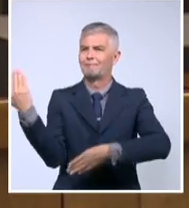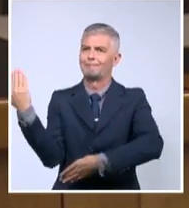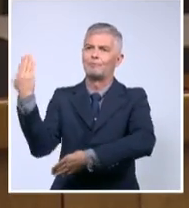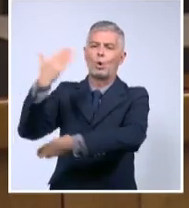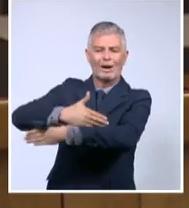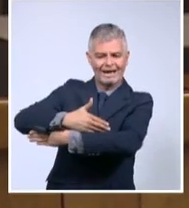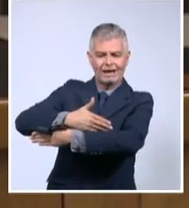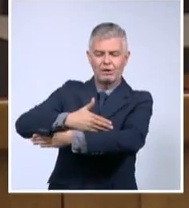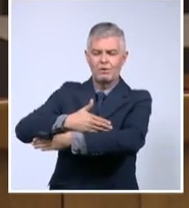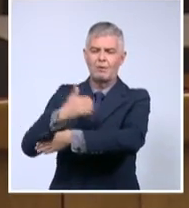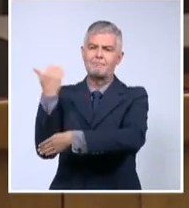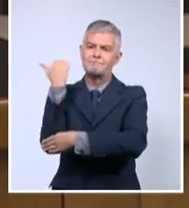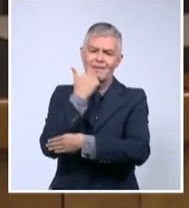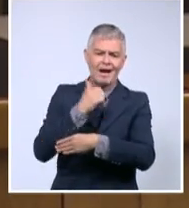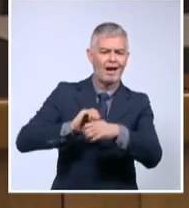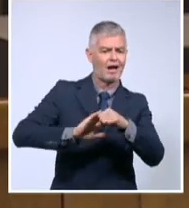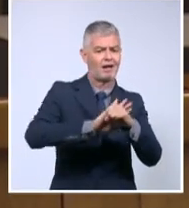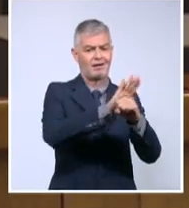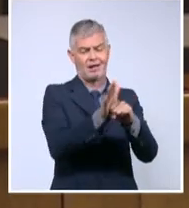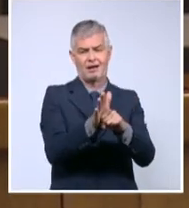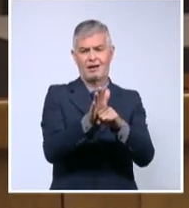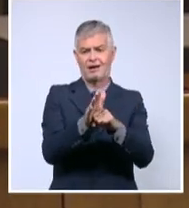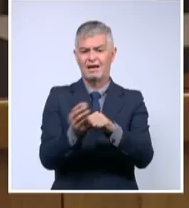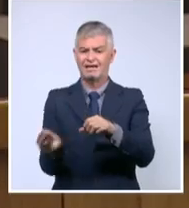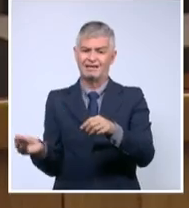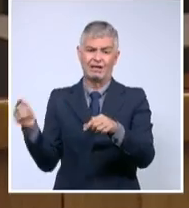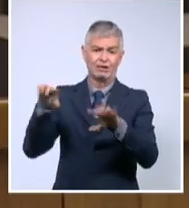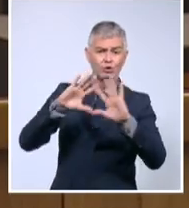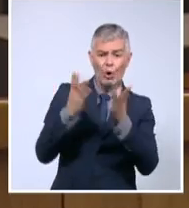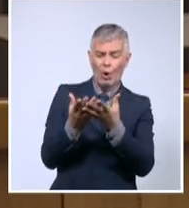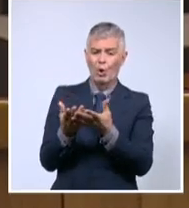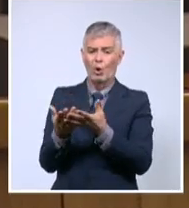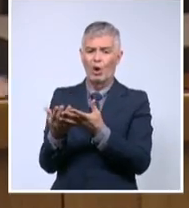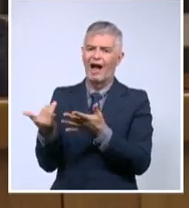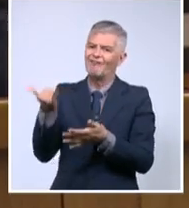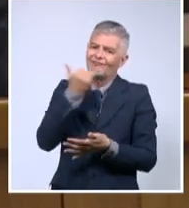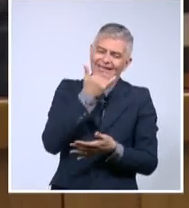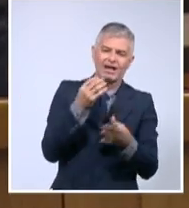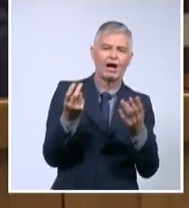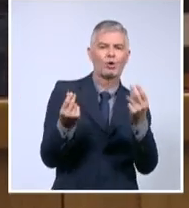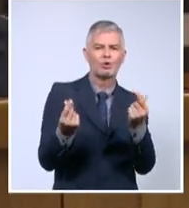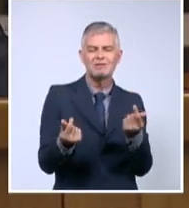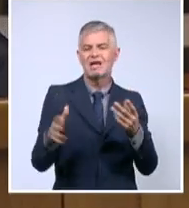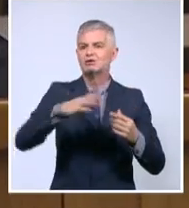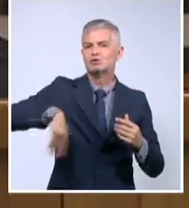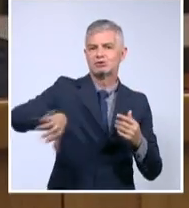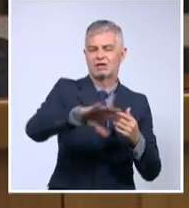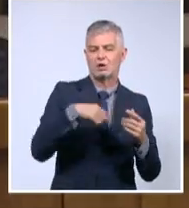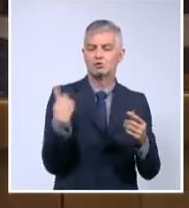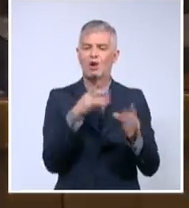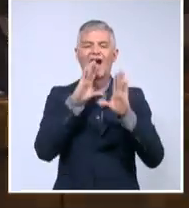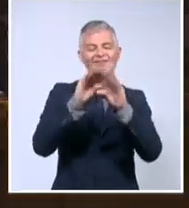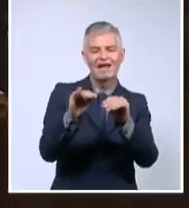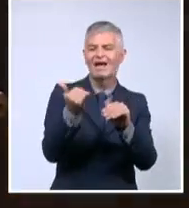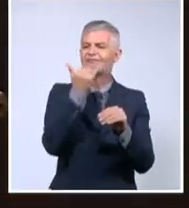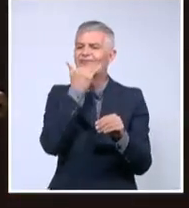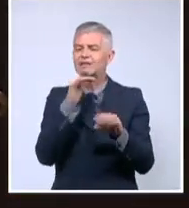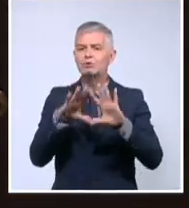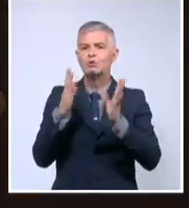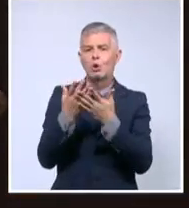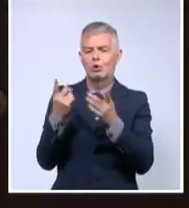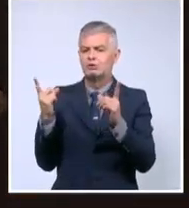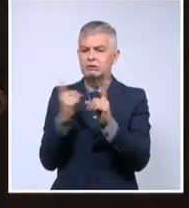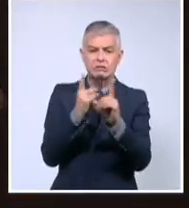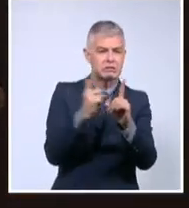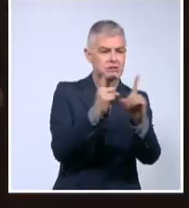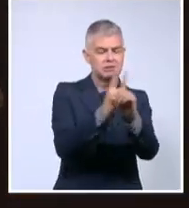y pandemia sobre la economía y la sociedad. Hablamos de efectos acumulados de la persecución financiera y el cerco